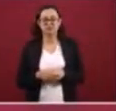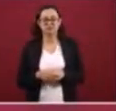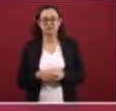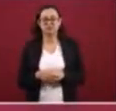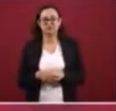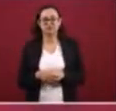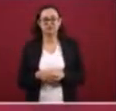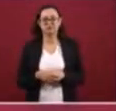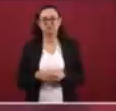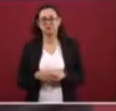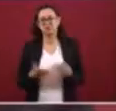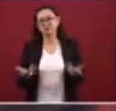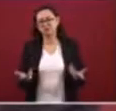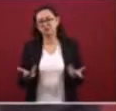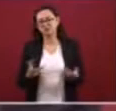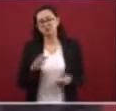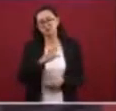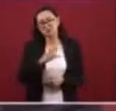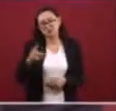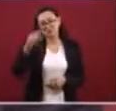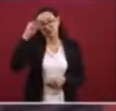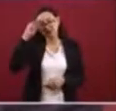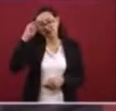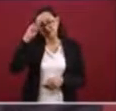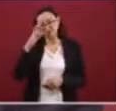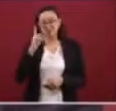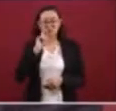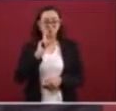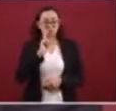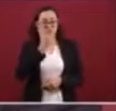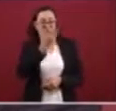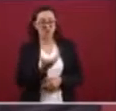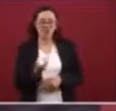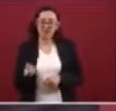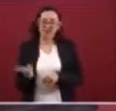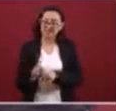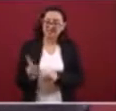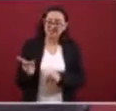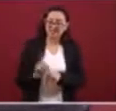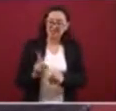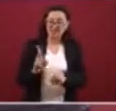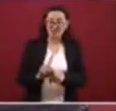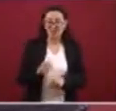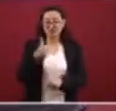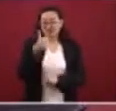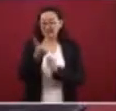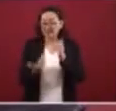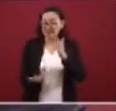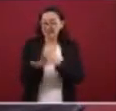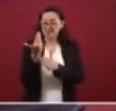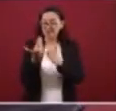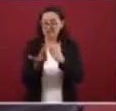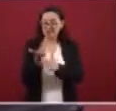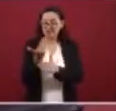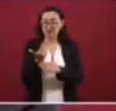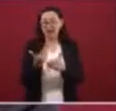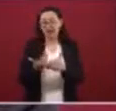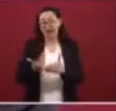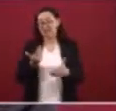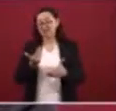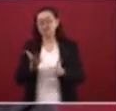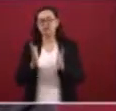piensen que todos los días, desde antes de las 6 de la mañana, está en el